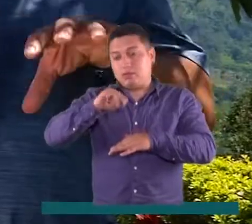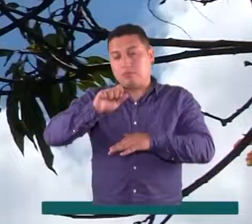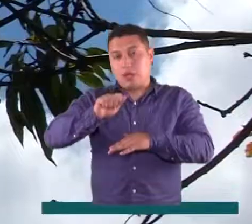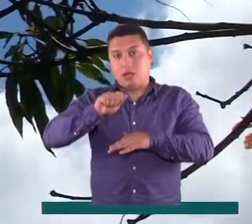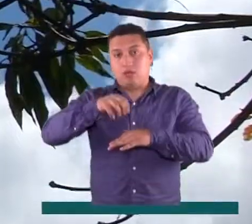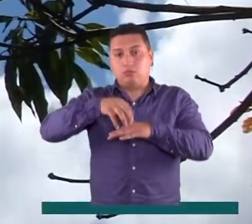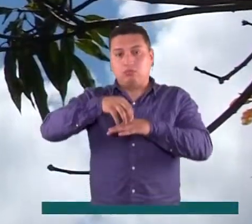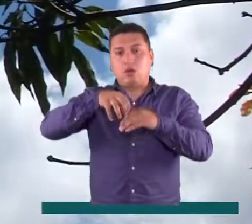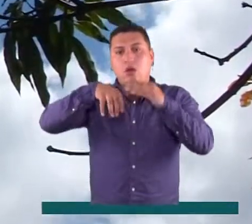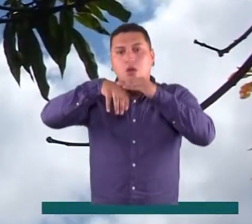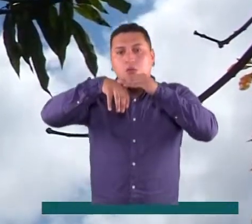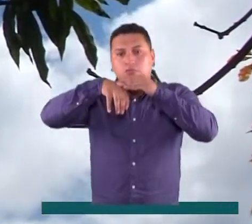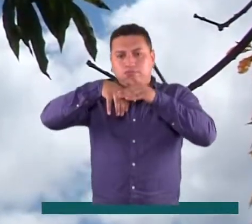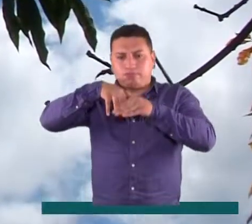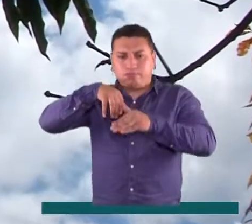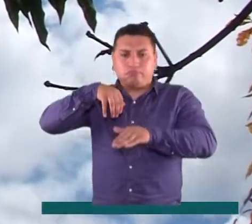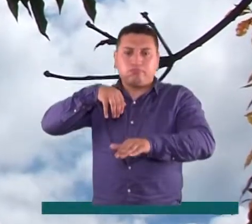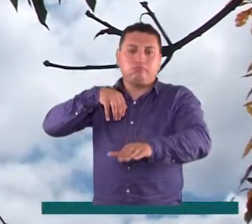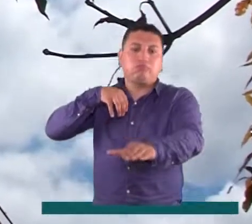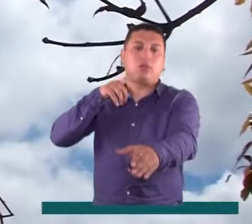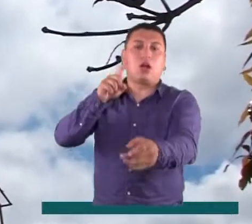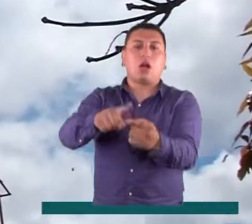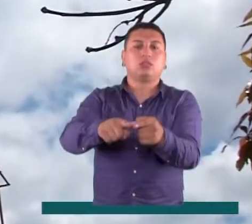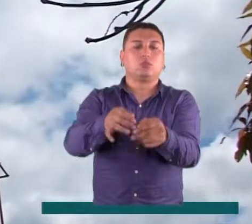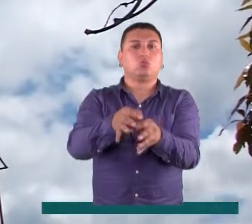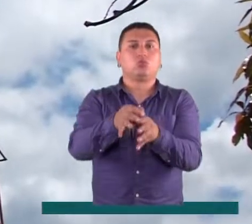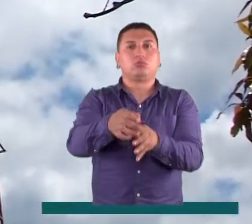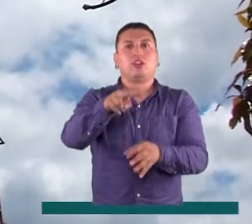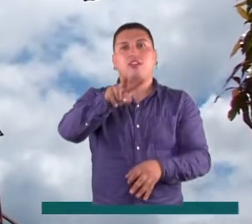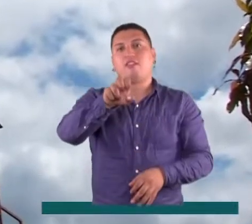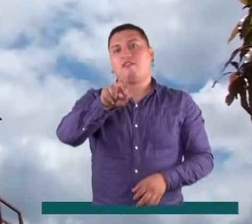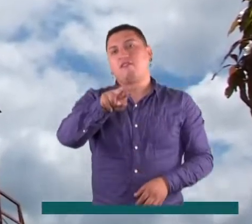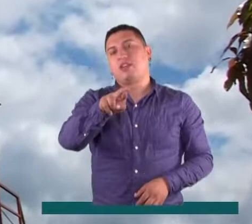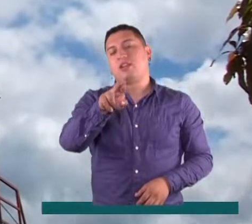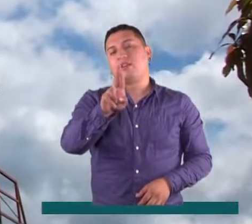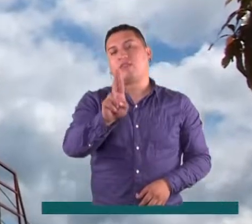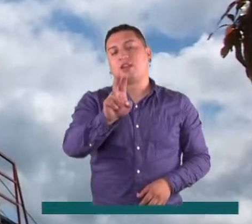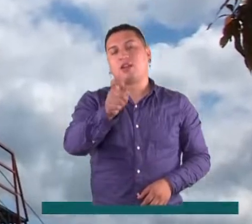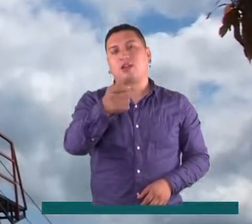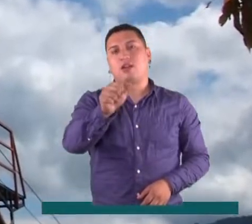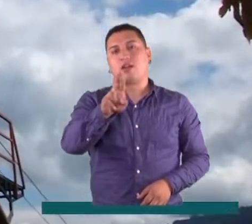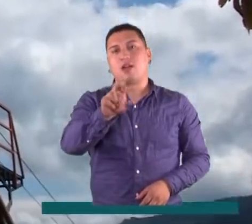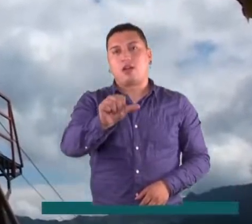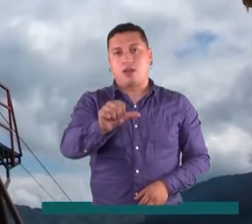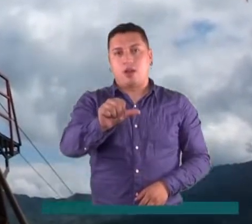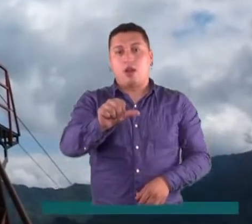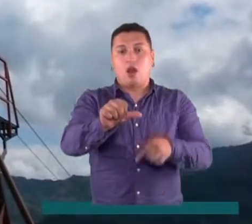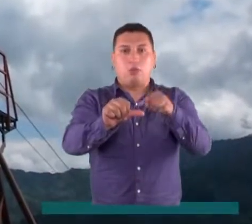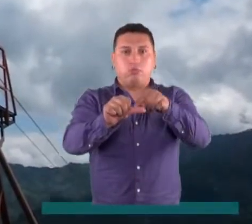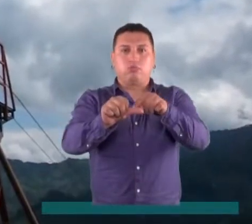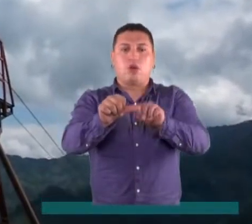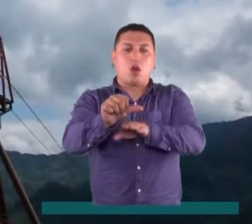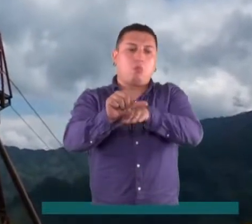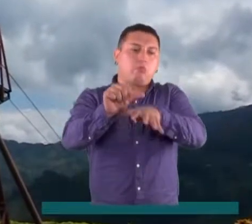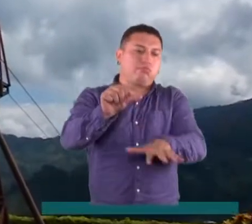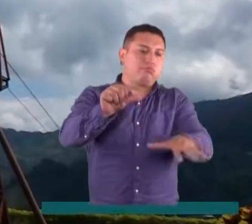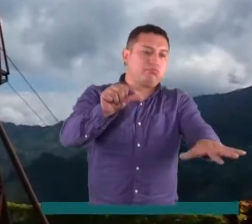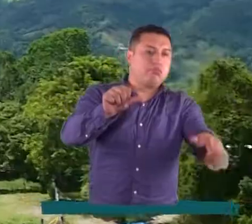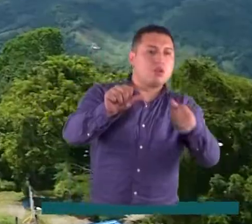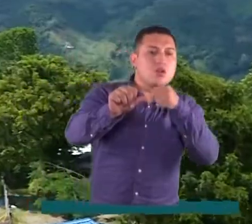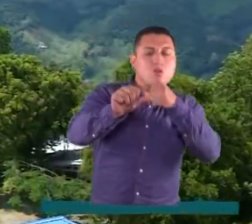de Nimaima, de la vereda Cálamo de Nimaima, y llegamos a la vereda del Tigre del municipio de Vergara, atravesando el cañón de la Quebrada del